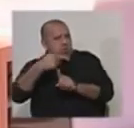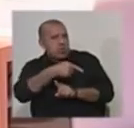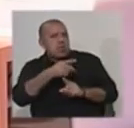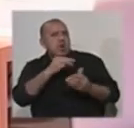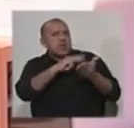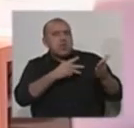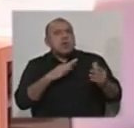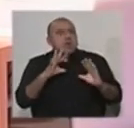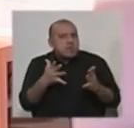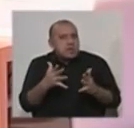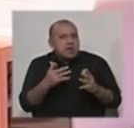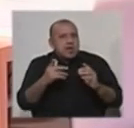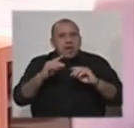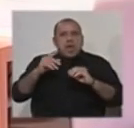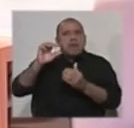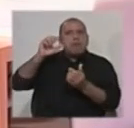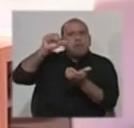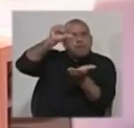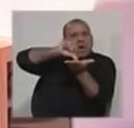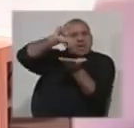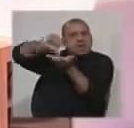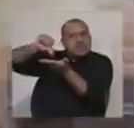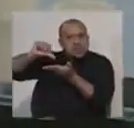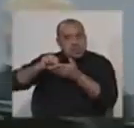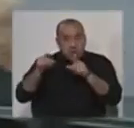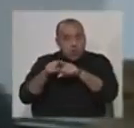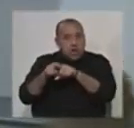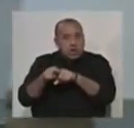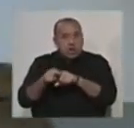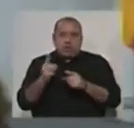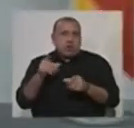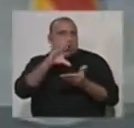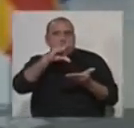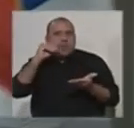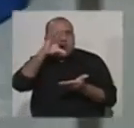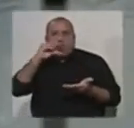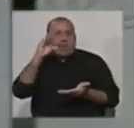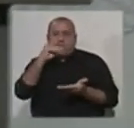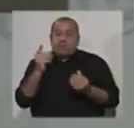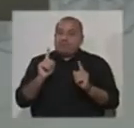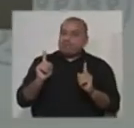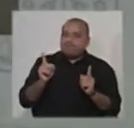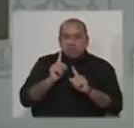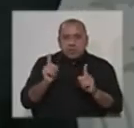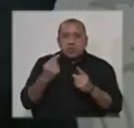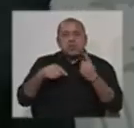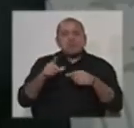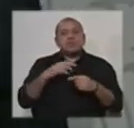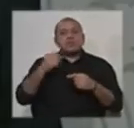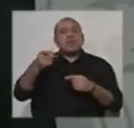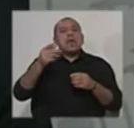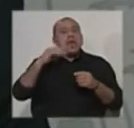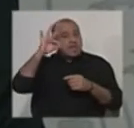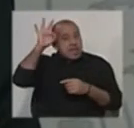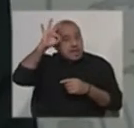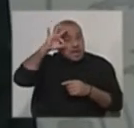estimularían la reproducción de esa lógica y claramente no ocurre pero por eso hay antecedentes el break si es algo así